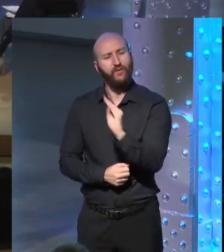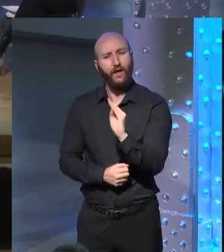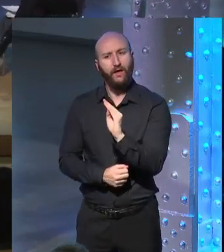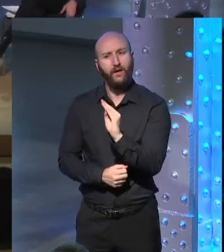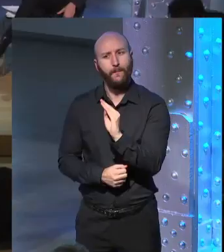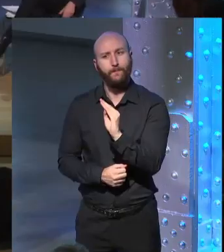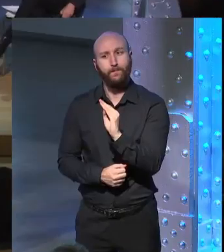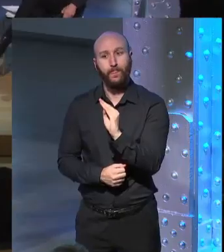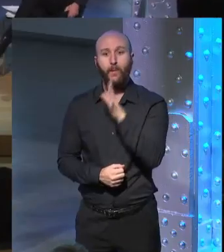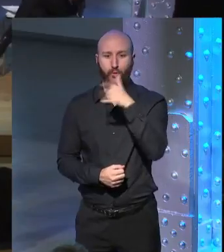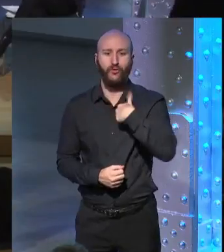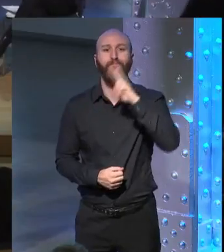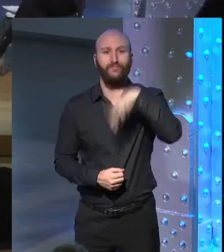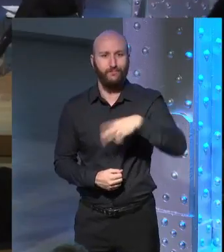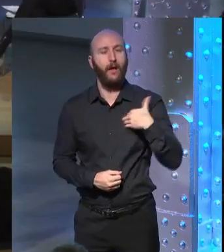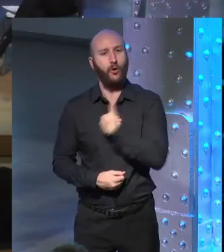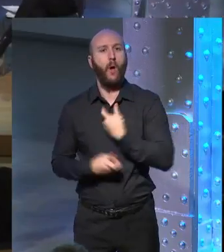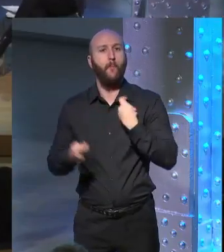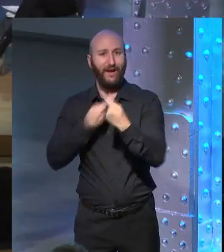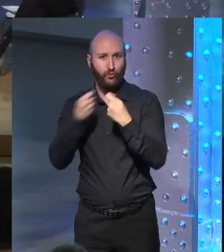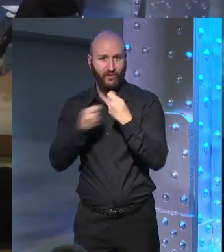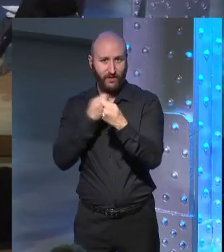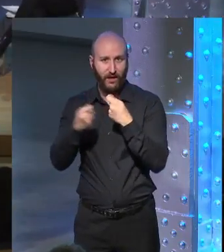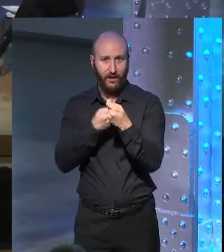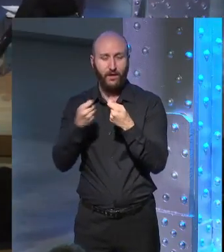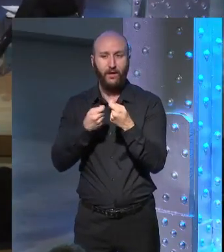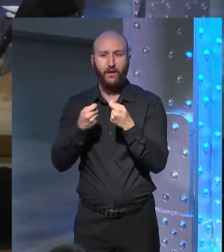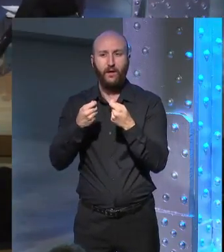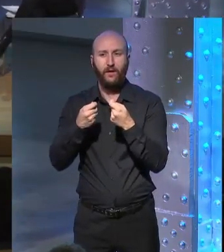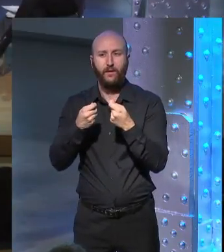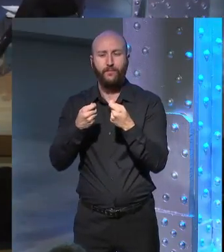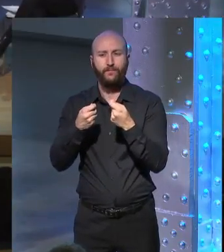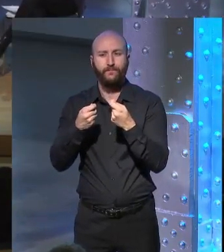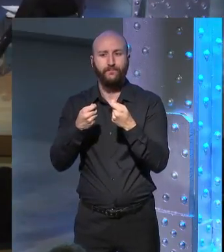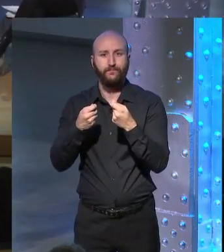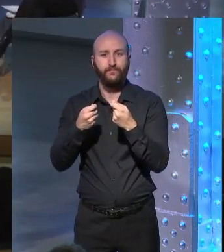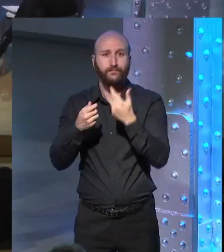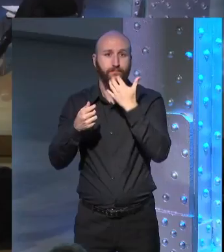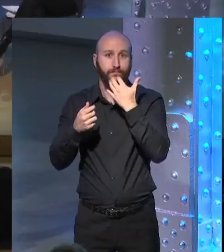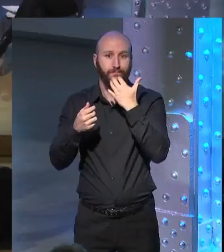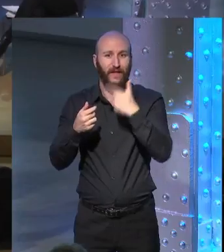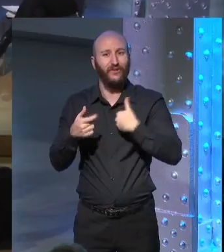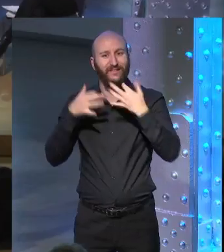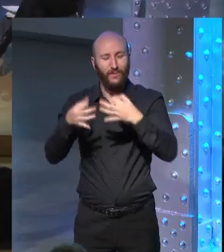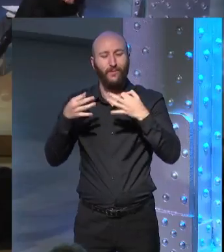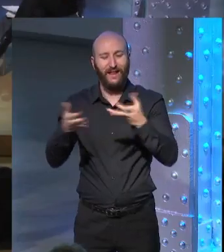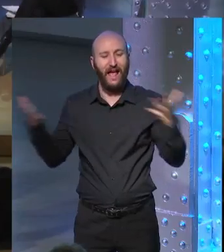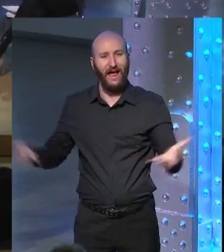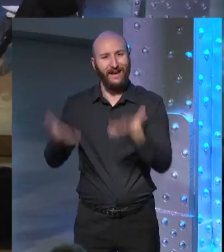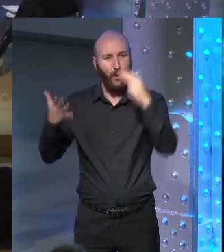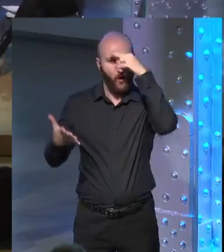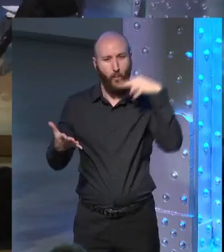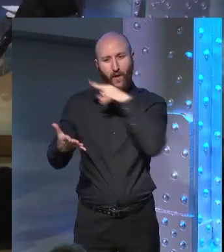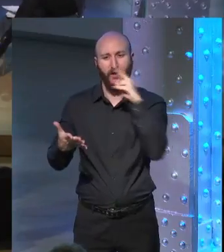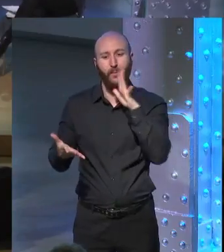parece, igual porque yo también soy periodista, pero dices, ¿cómo fue ese momento en el que, o sea, a mí siempre cuento, ¿no? Y siempre animo a los padres a